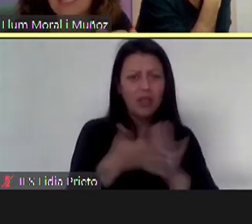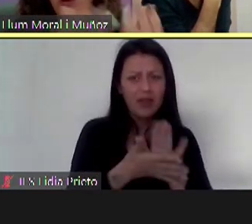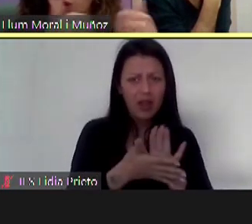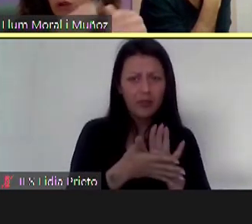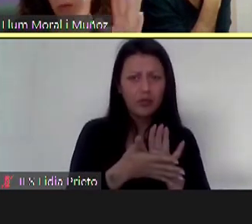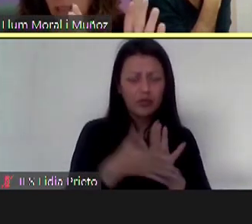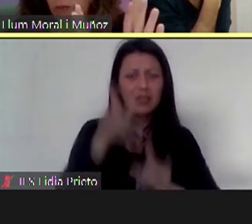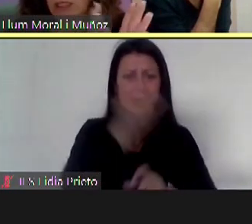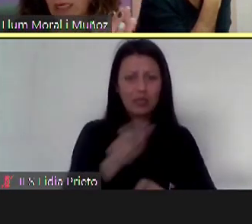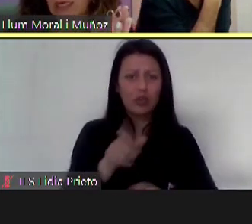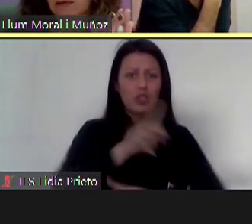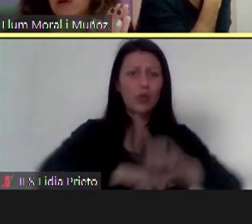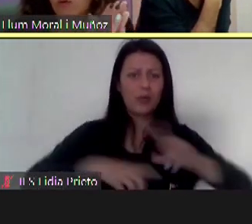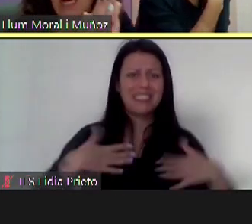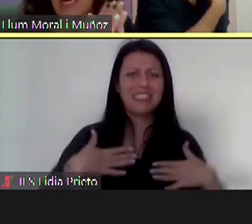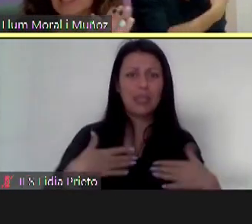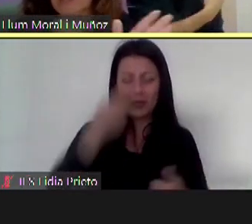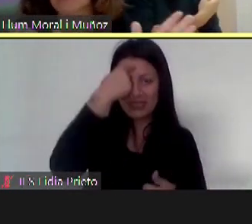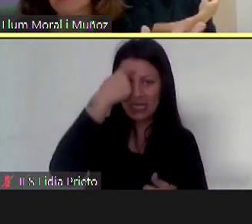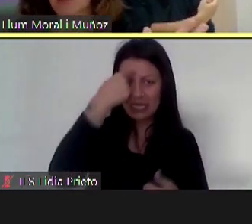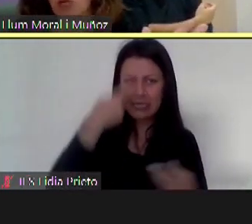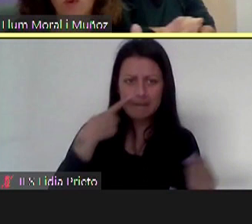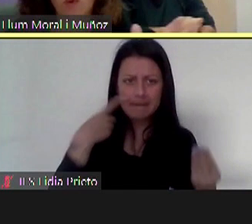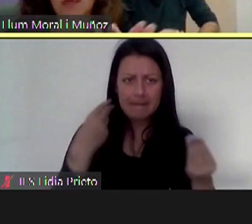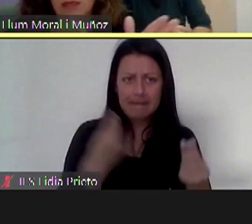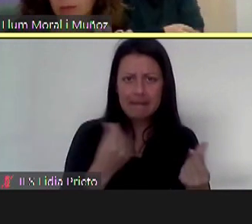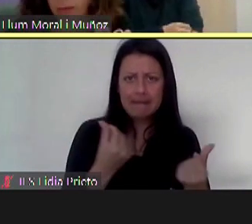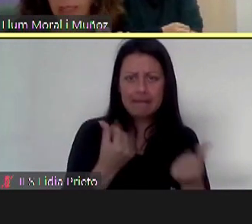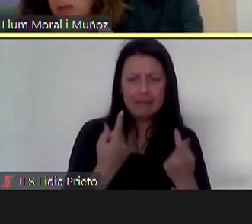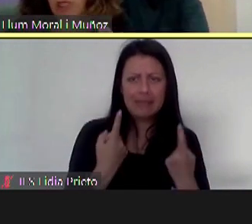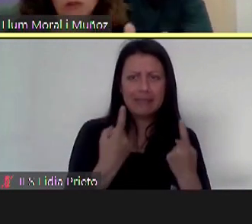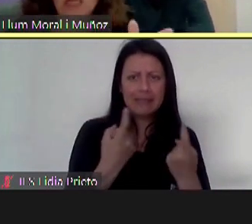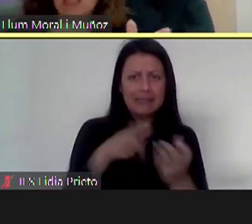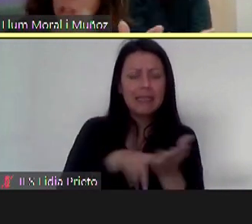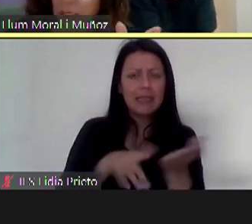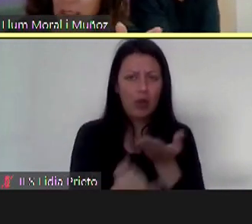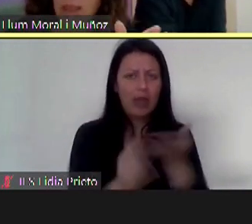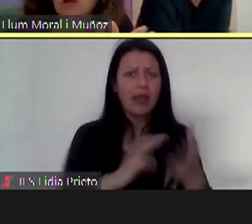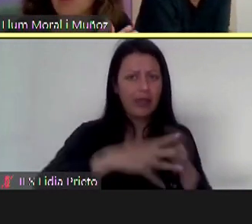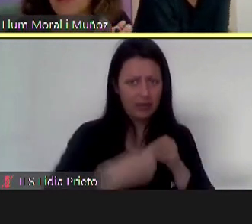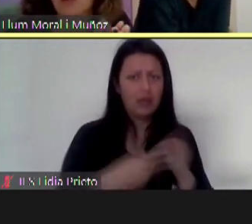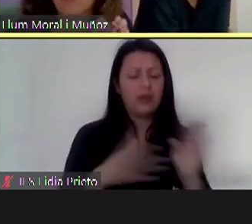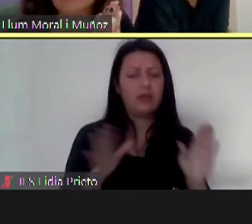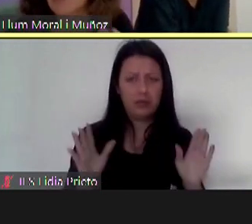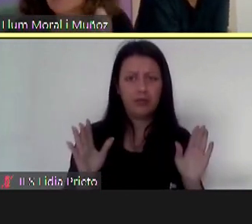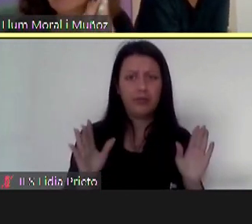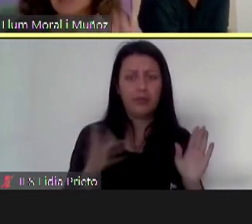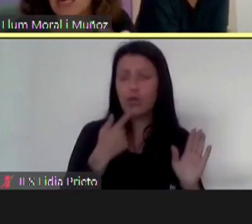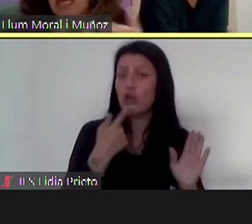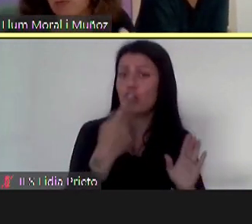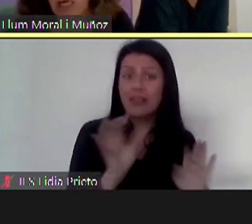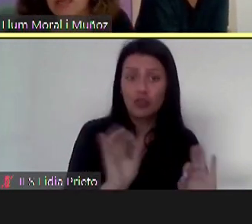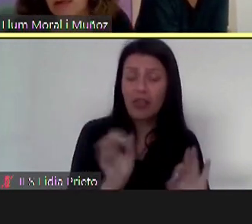de salud mental que nosotros sospechemos que tengan una necesidad de que adaptemos el lenguaje. Partimos de que no te ha dicho que tiene problemas de salud